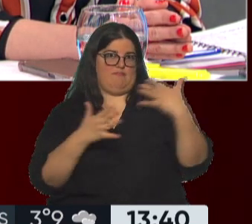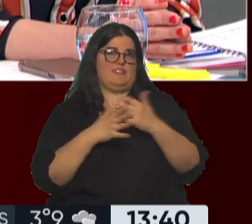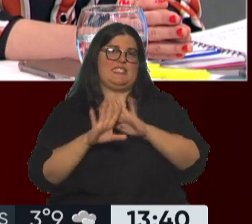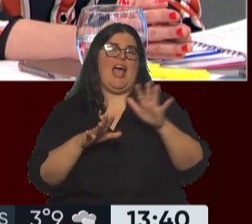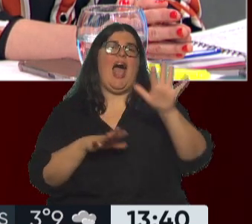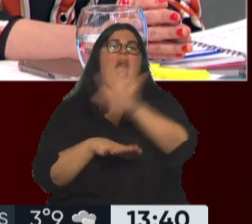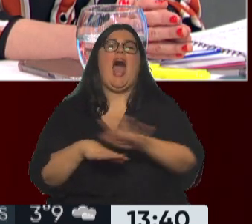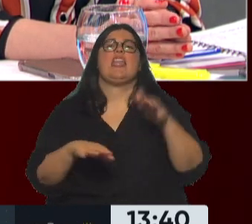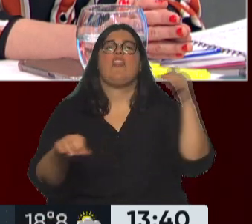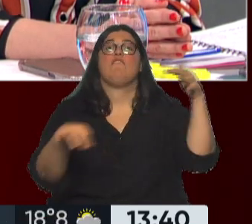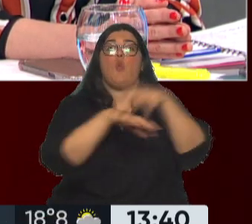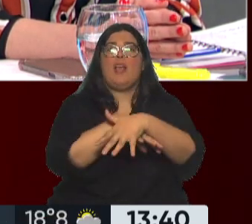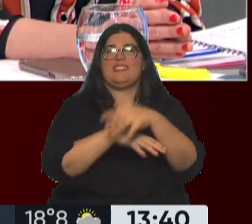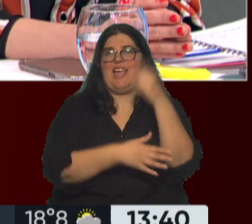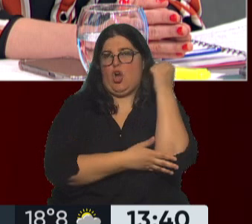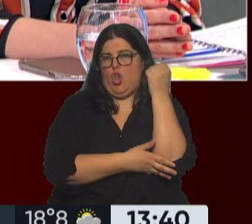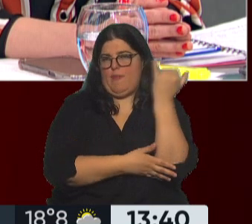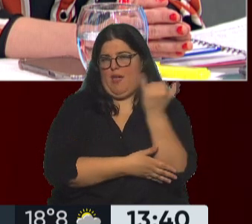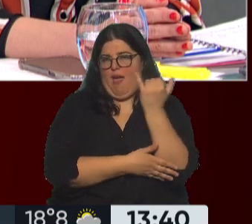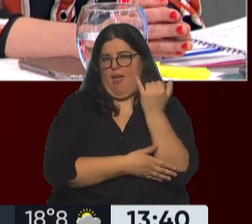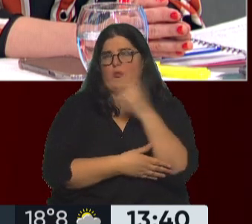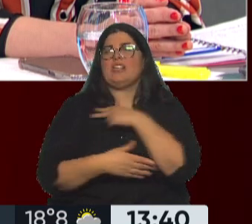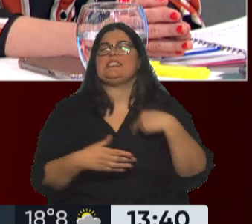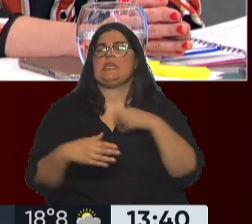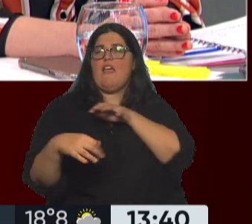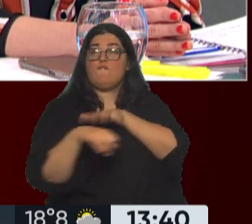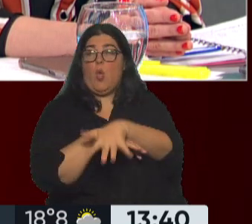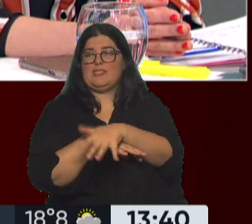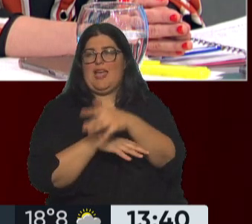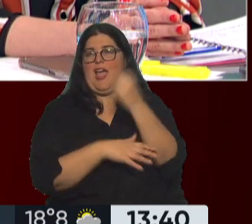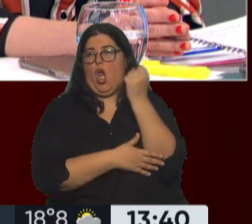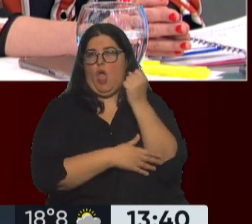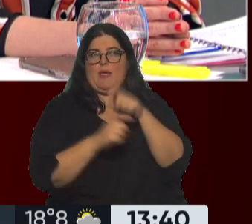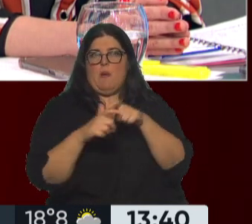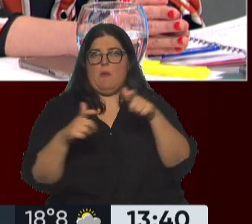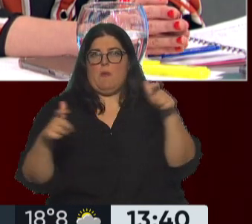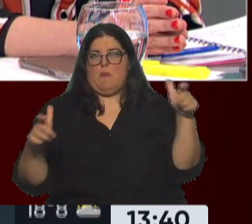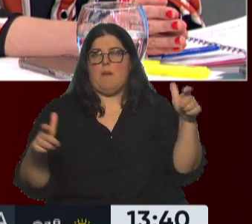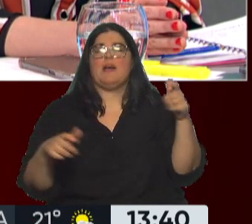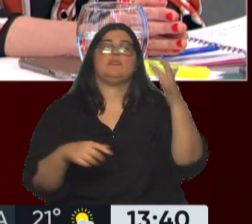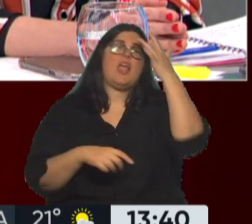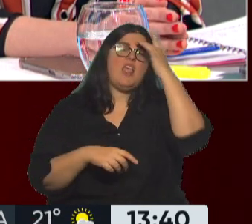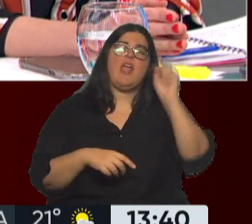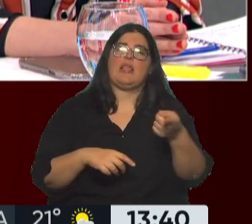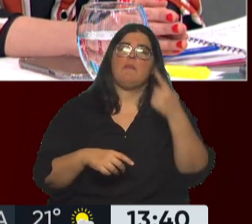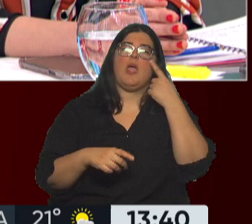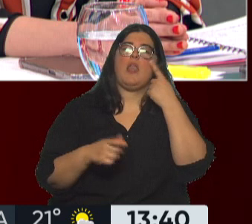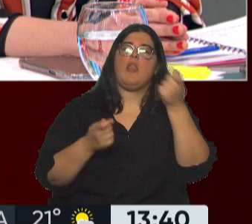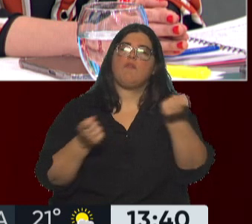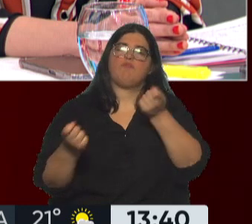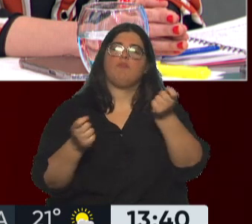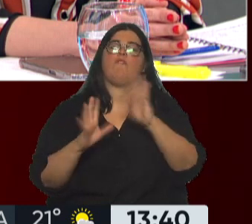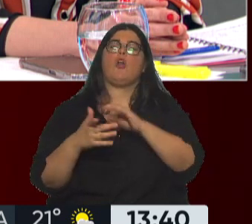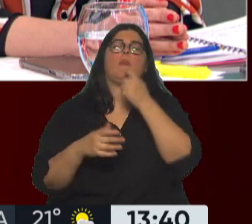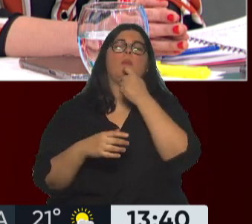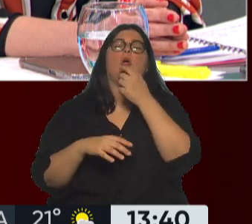influencia al menos económica de China, e incluso India juega en lo que es esta controversia del Mar